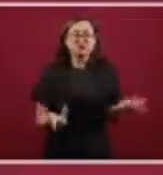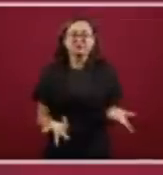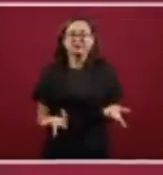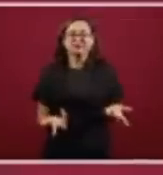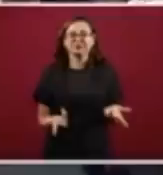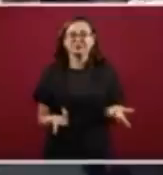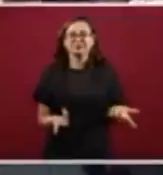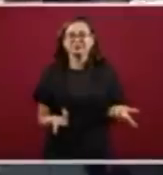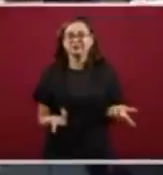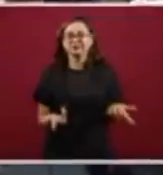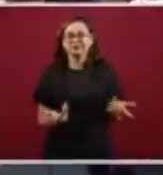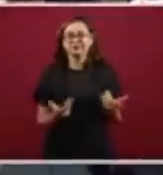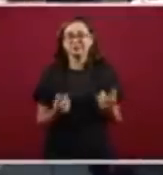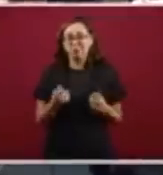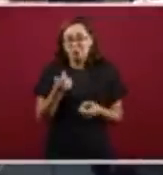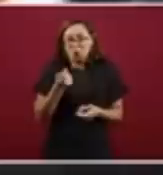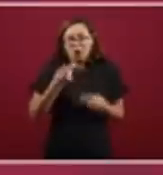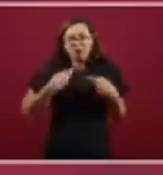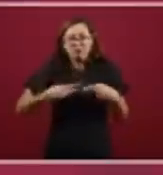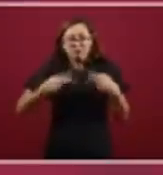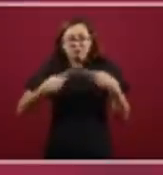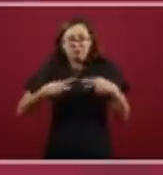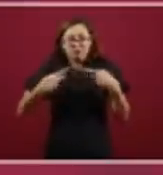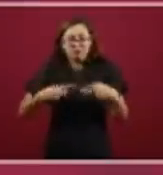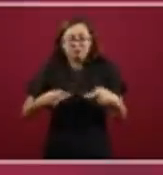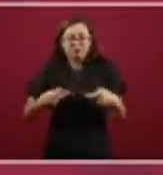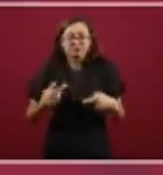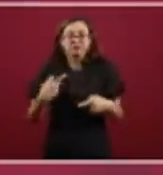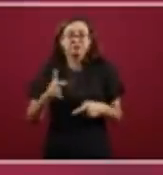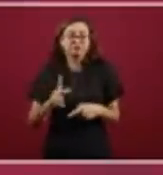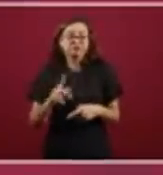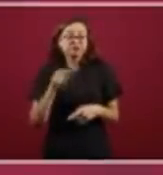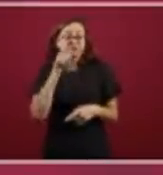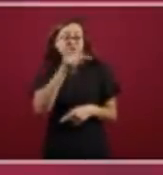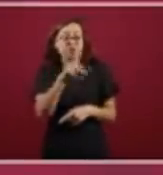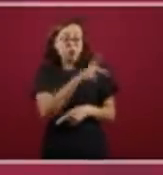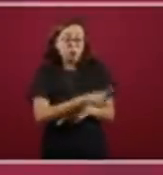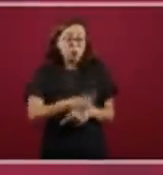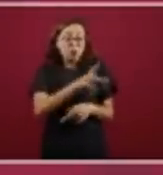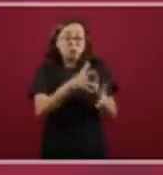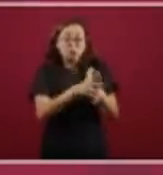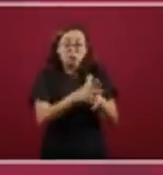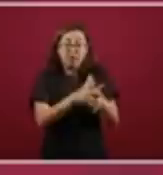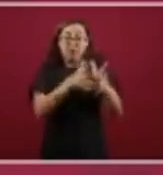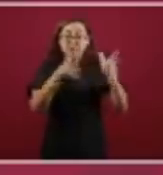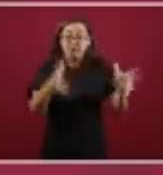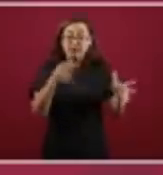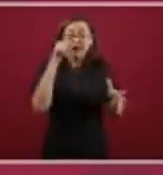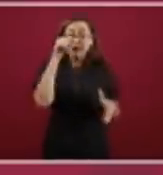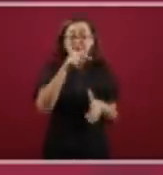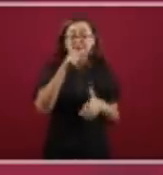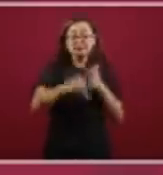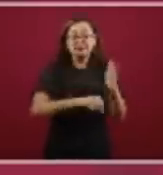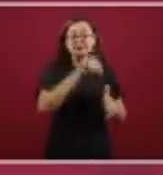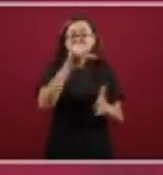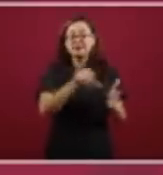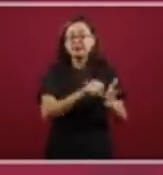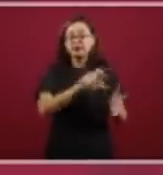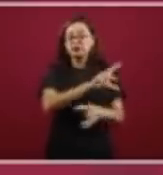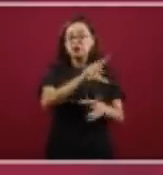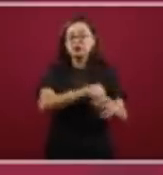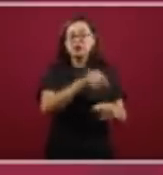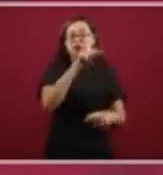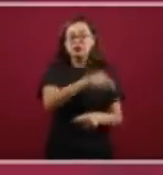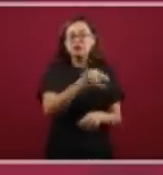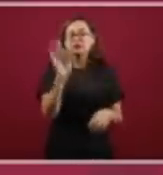lo general, sí hay una escuela de organización completa, me refiero a la primaria, y puede haber